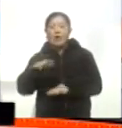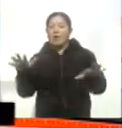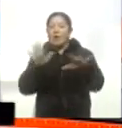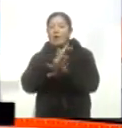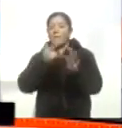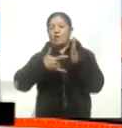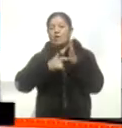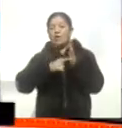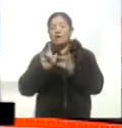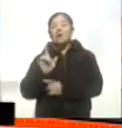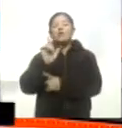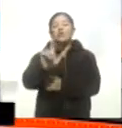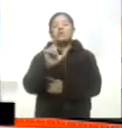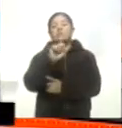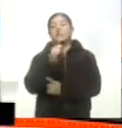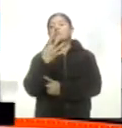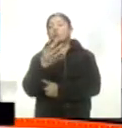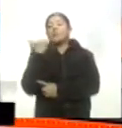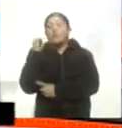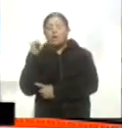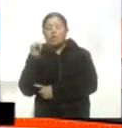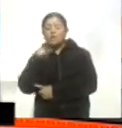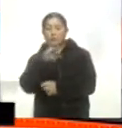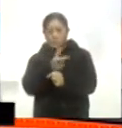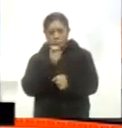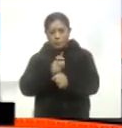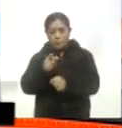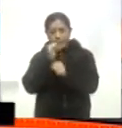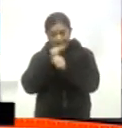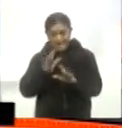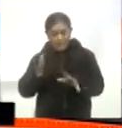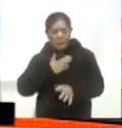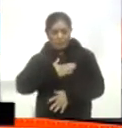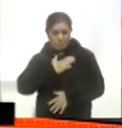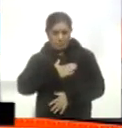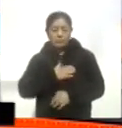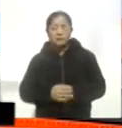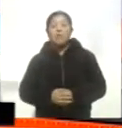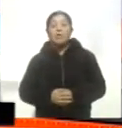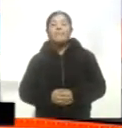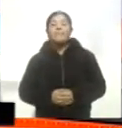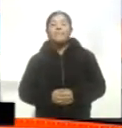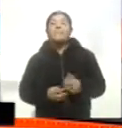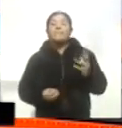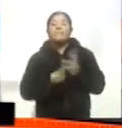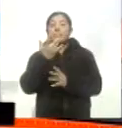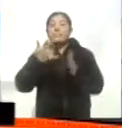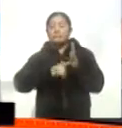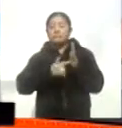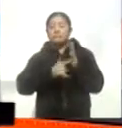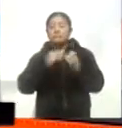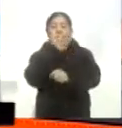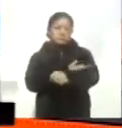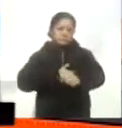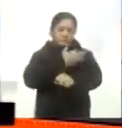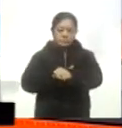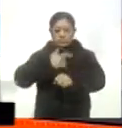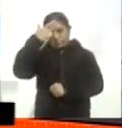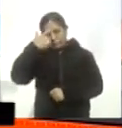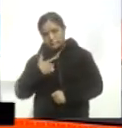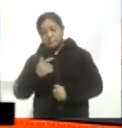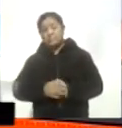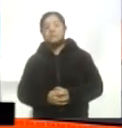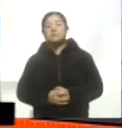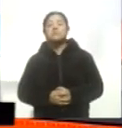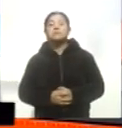este próximo lunes 24 de agosto, lo invitamos a mantenerse informado con nosotros en nuestras emisiones de la tarde y de la noche. El